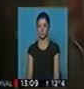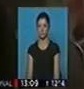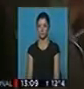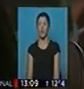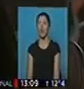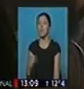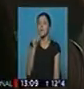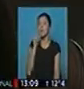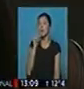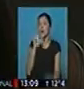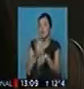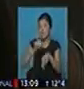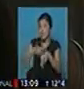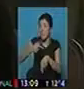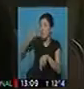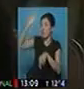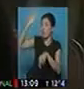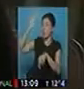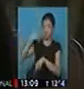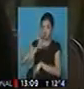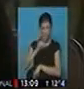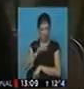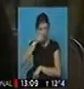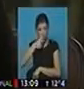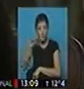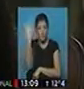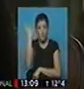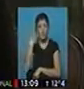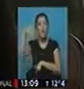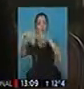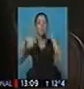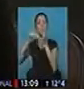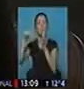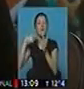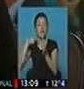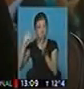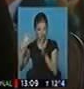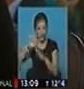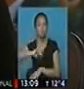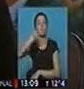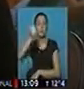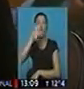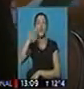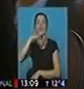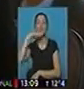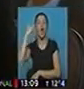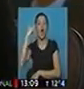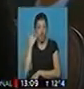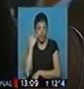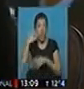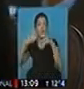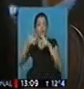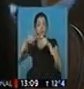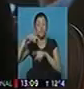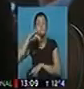Parece que pasó hace mucho, pero no, fue el domingo pasado cuando fueron las elecciones en España y ganó, Mariano Rajoy ganó el Partido Popular, tiene